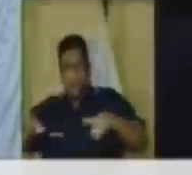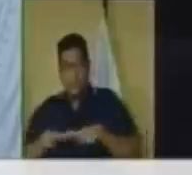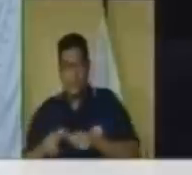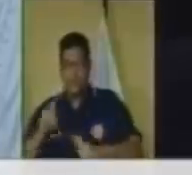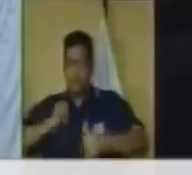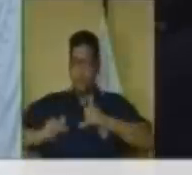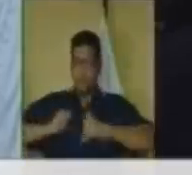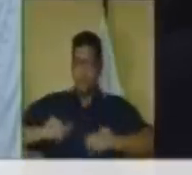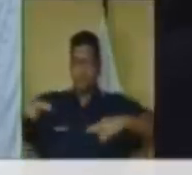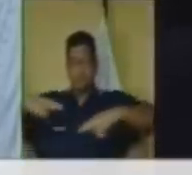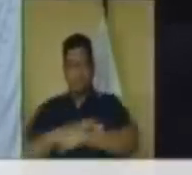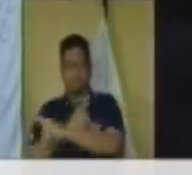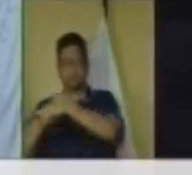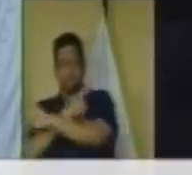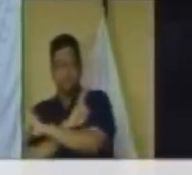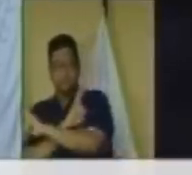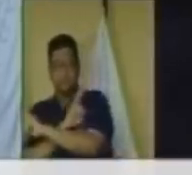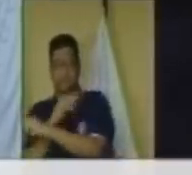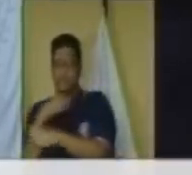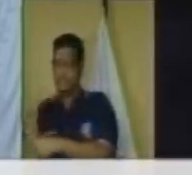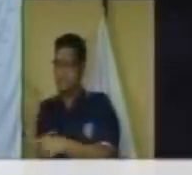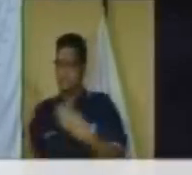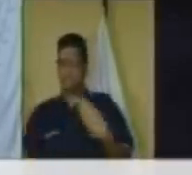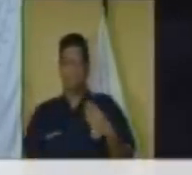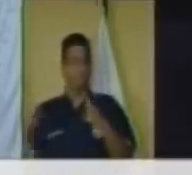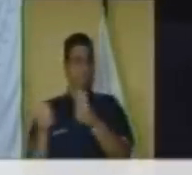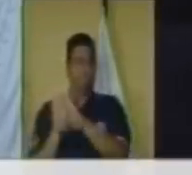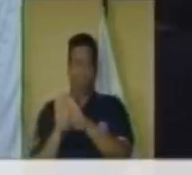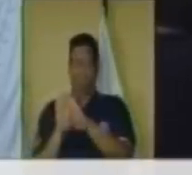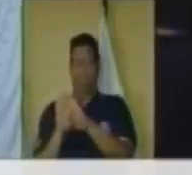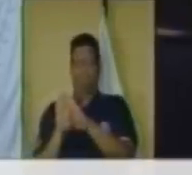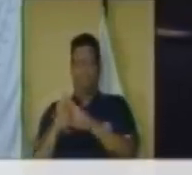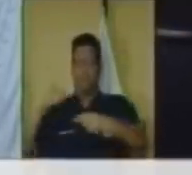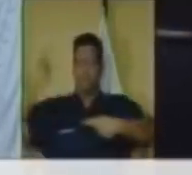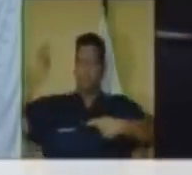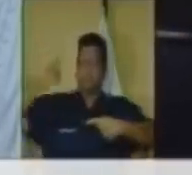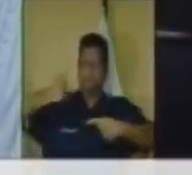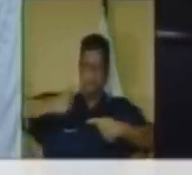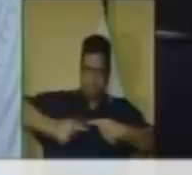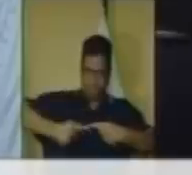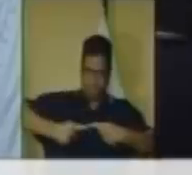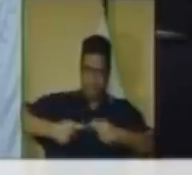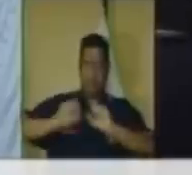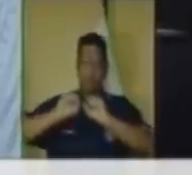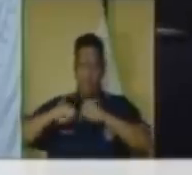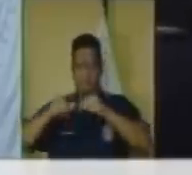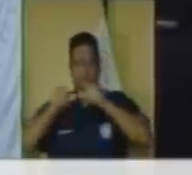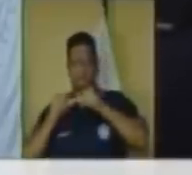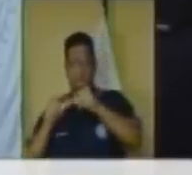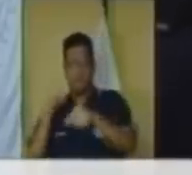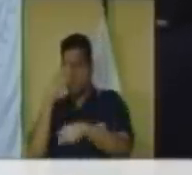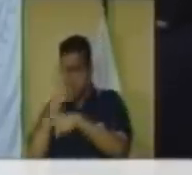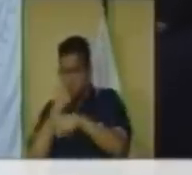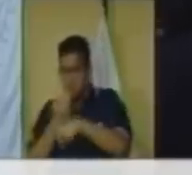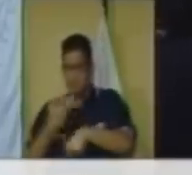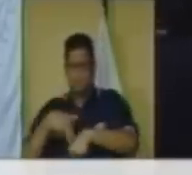de este lunes. Puertos, aduanas y fronteras continuarán trabajando con